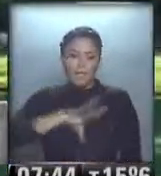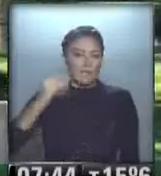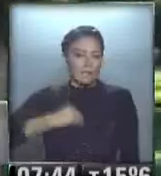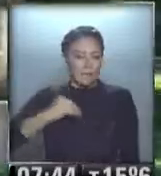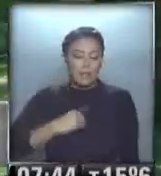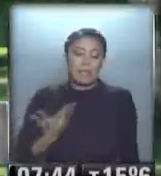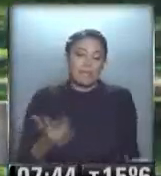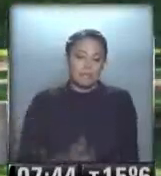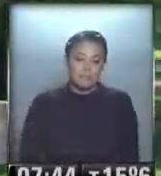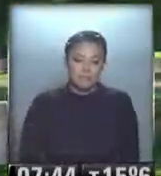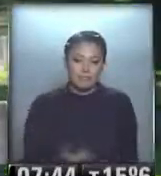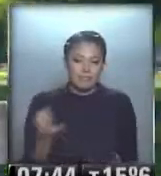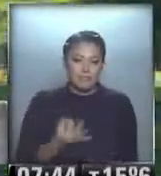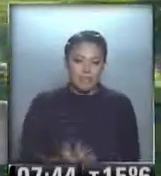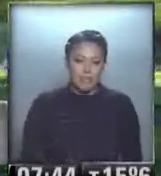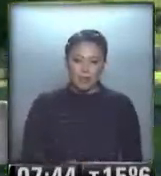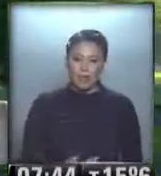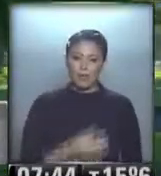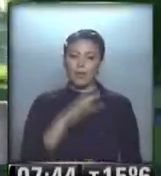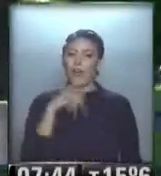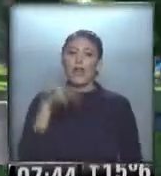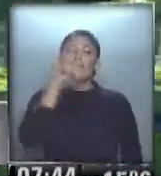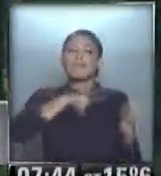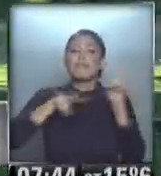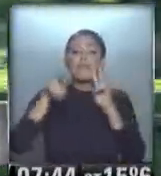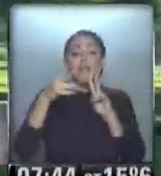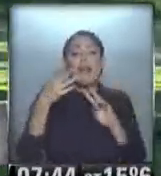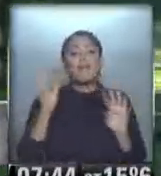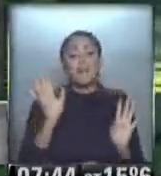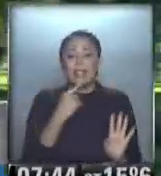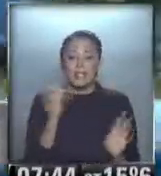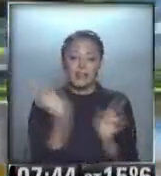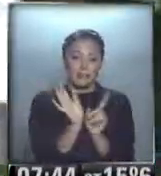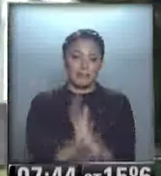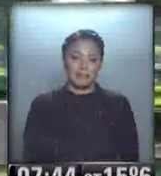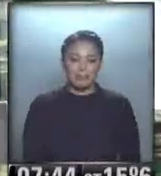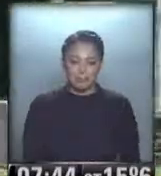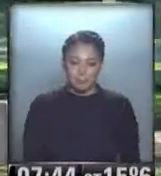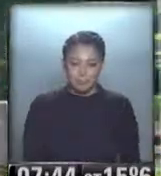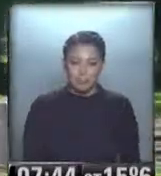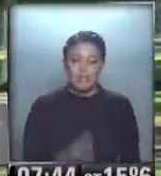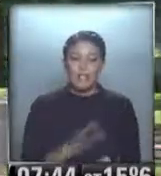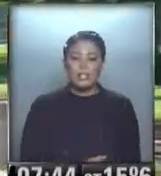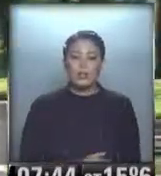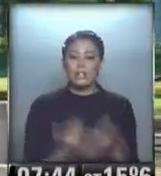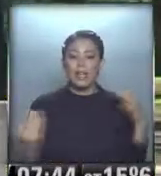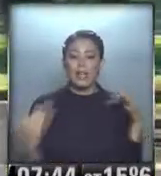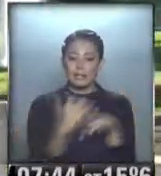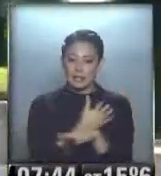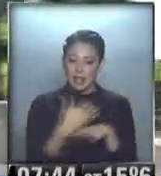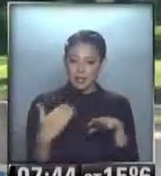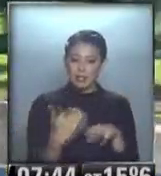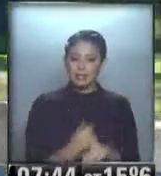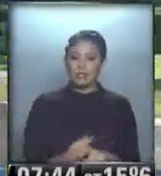pero bueno, seguramente estamos en búsqueda, podríamos sintetizarlo de esa manera. En cuanto al tránsito, bueno,